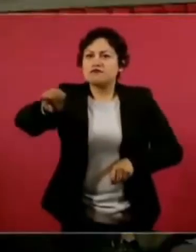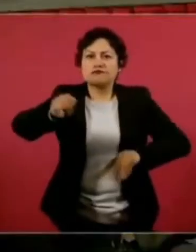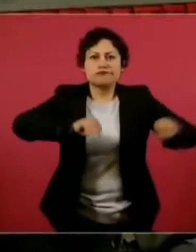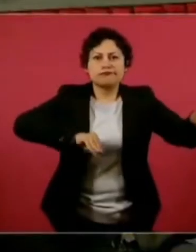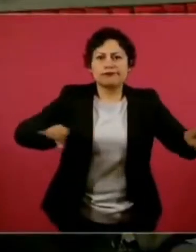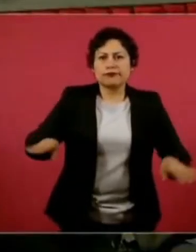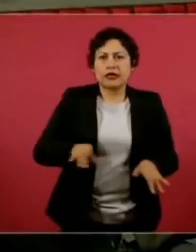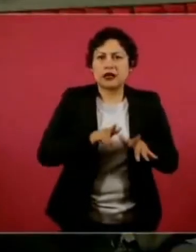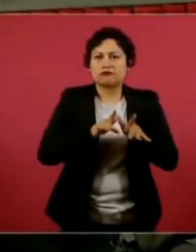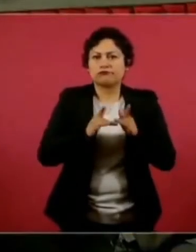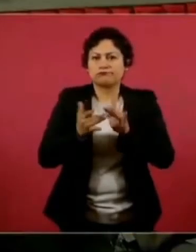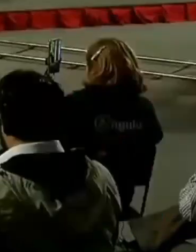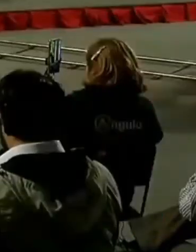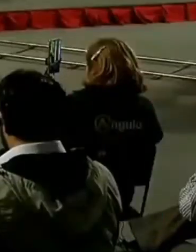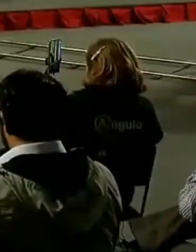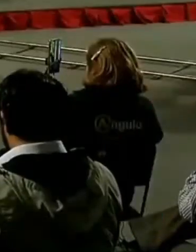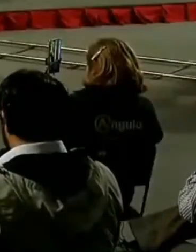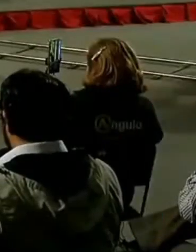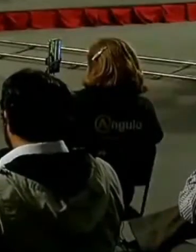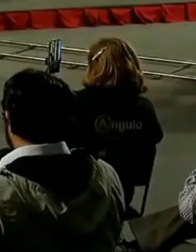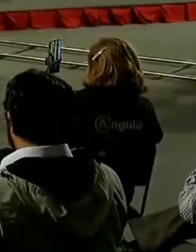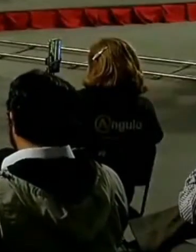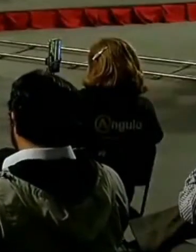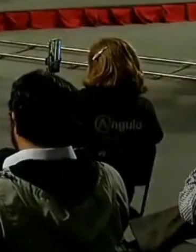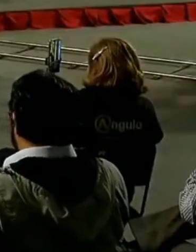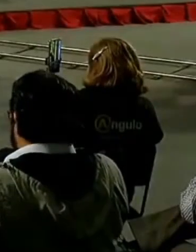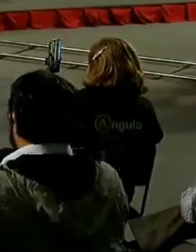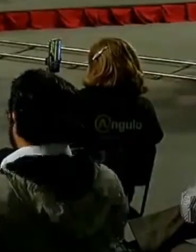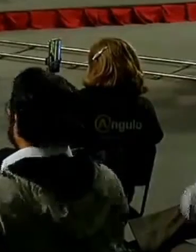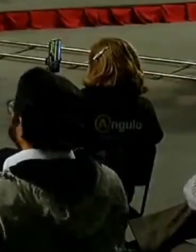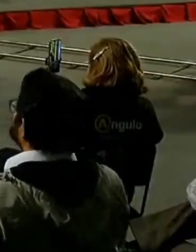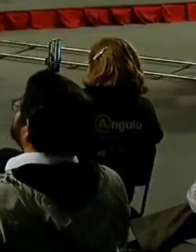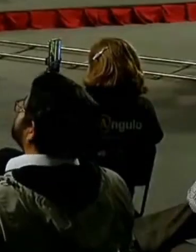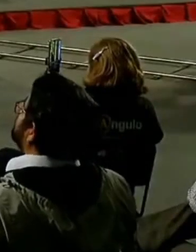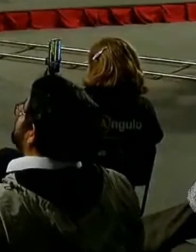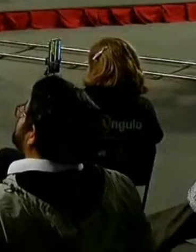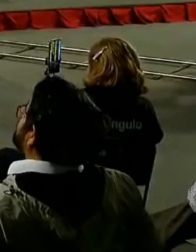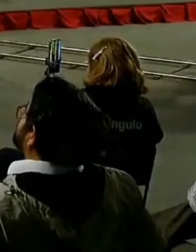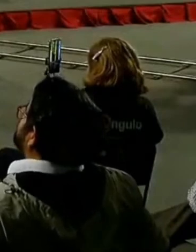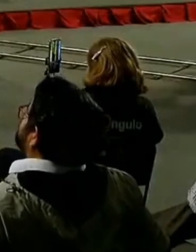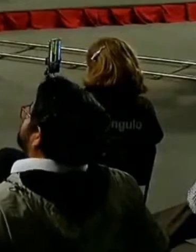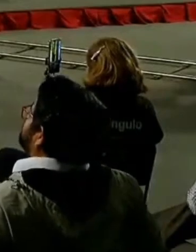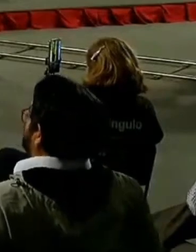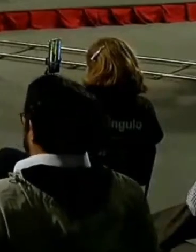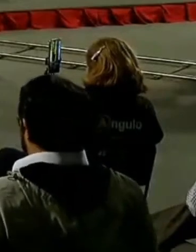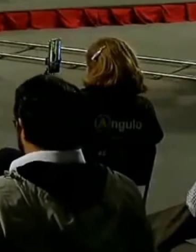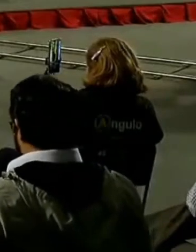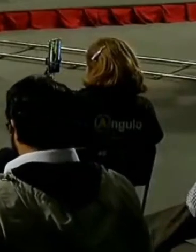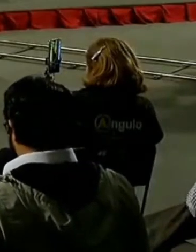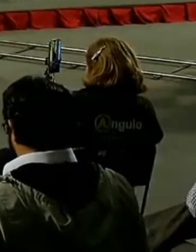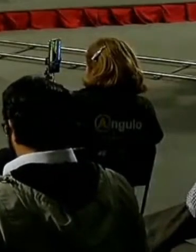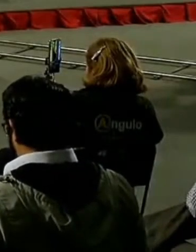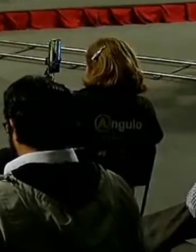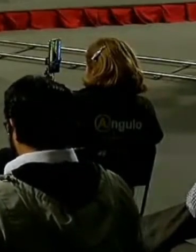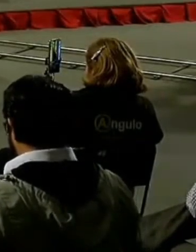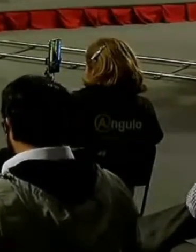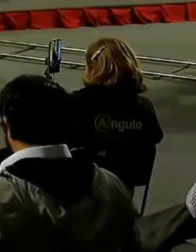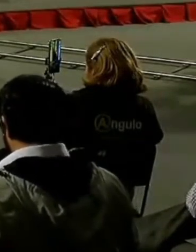esta parte de la información de dónde debemos de crecer. Ahí es donde entra la parte de la